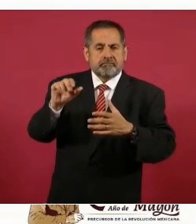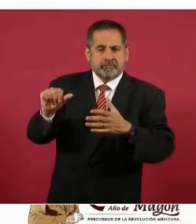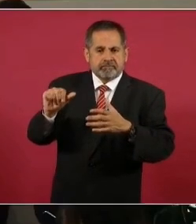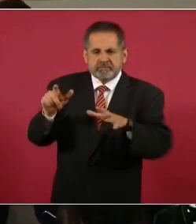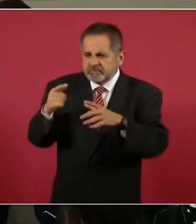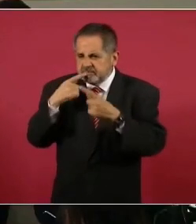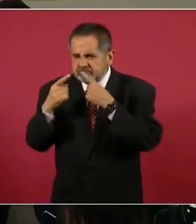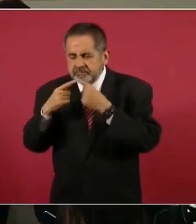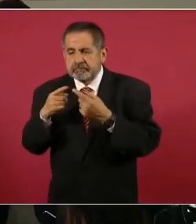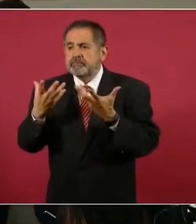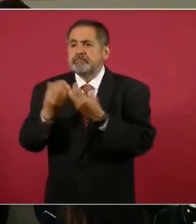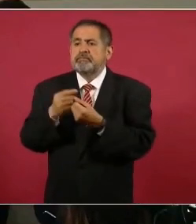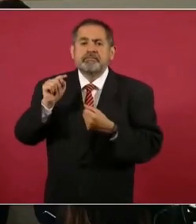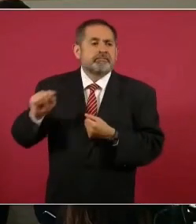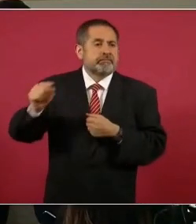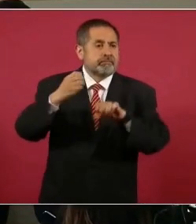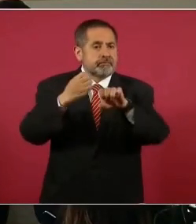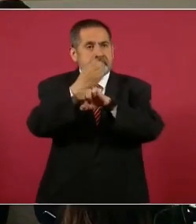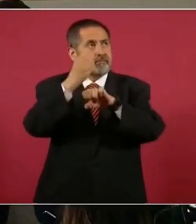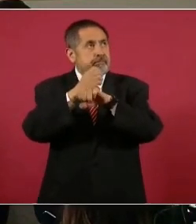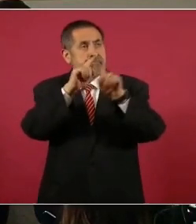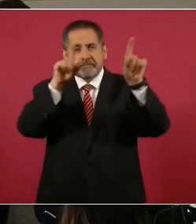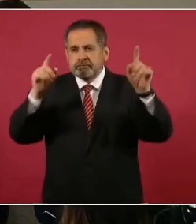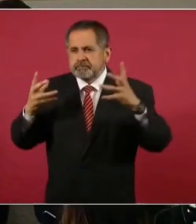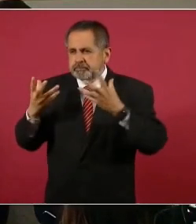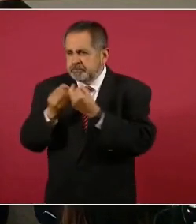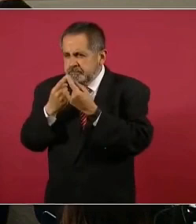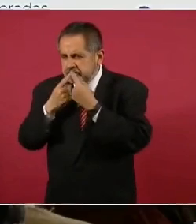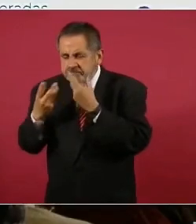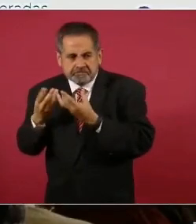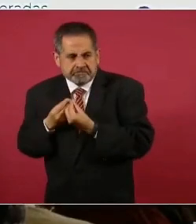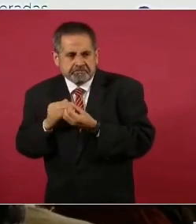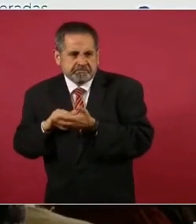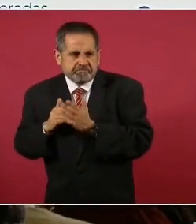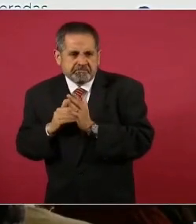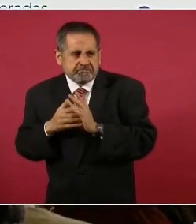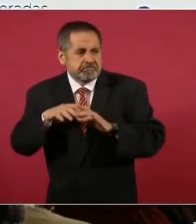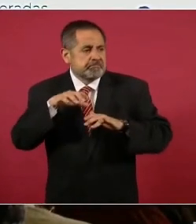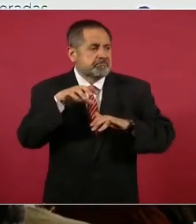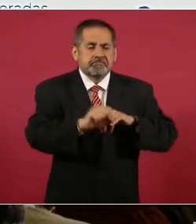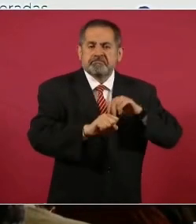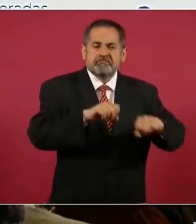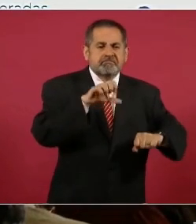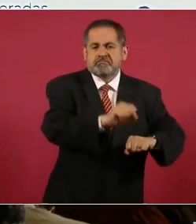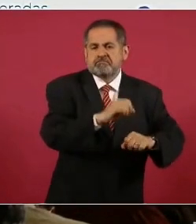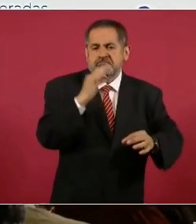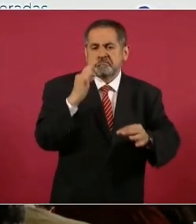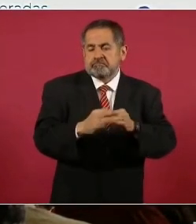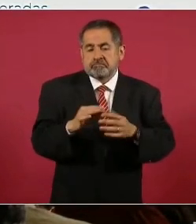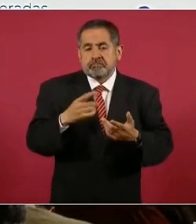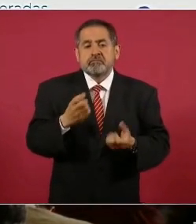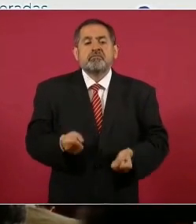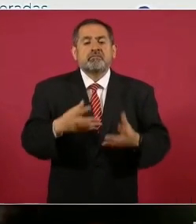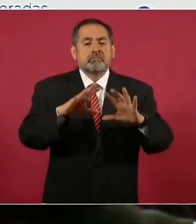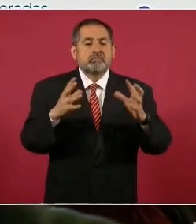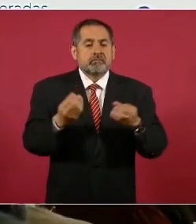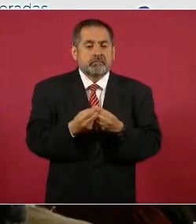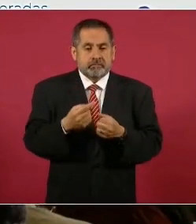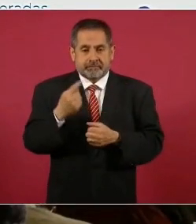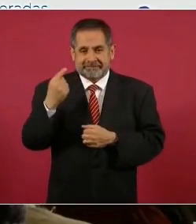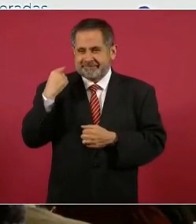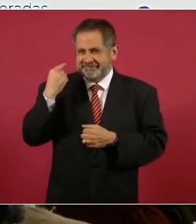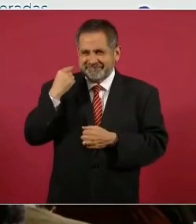todas las unidades anti secuestros de los estados se Han detenido en este tiempo en